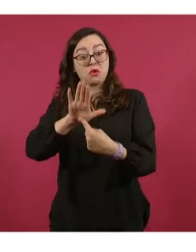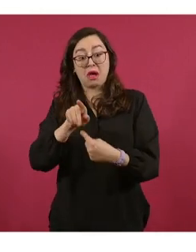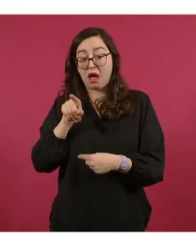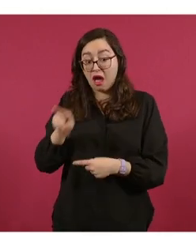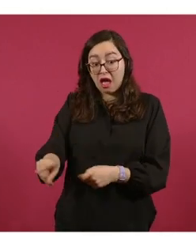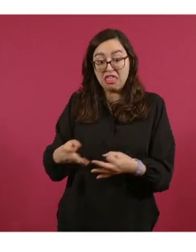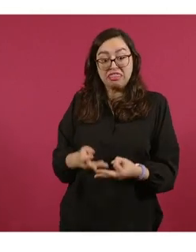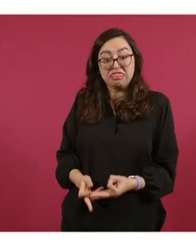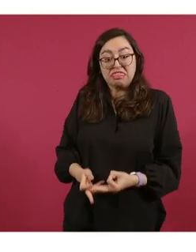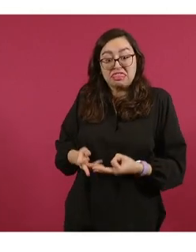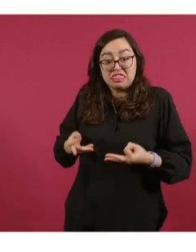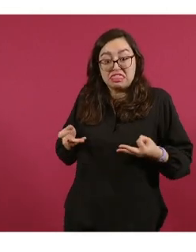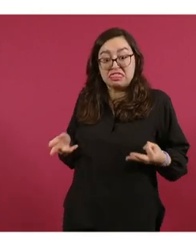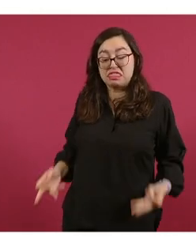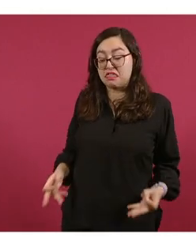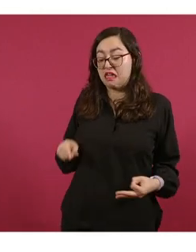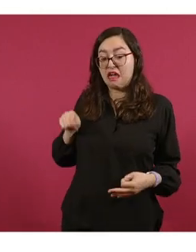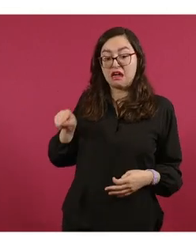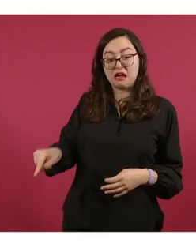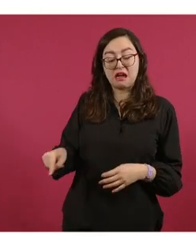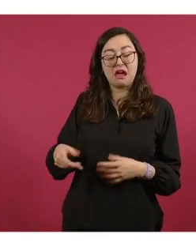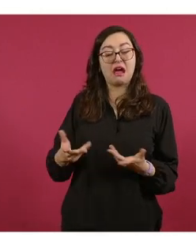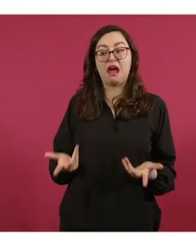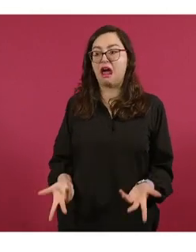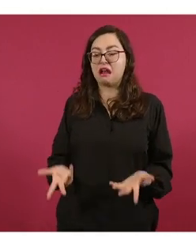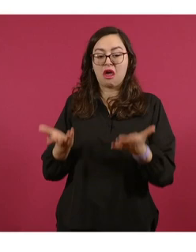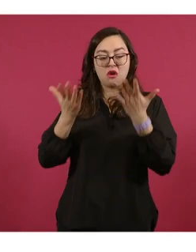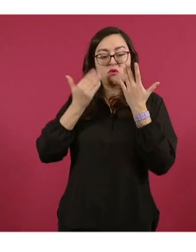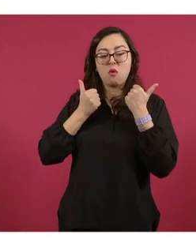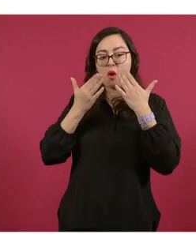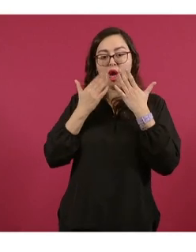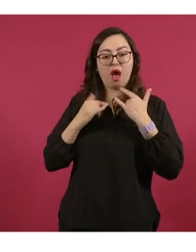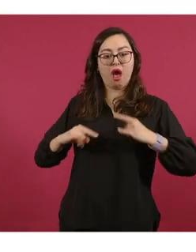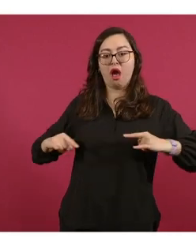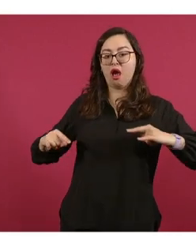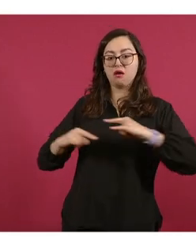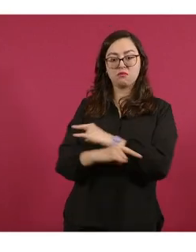tramo zona viaducto kilómetro